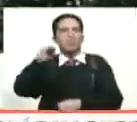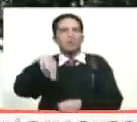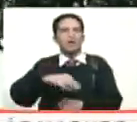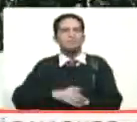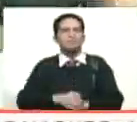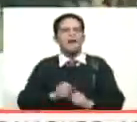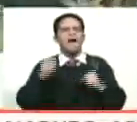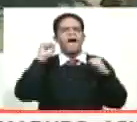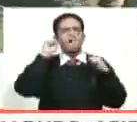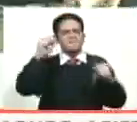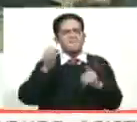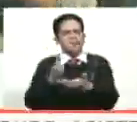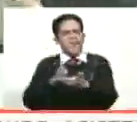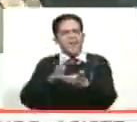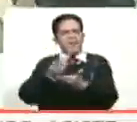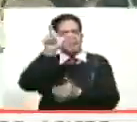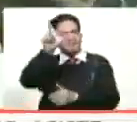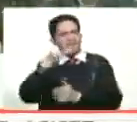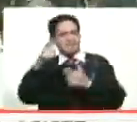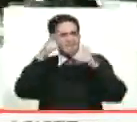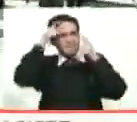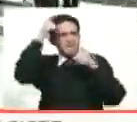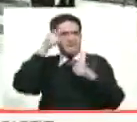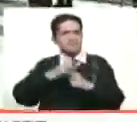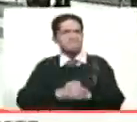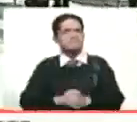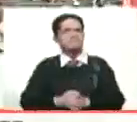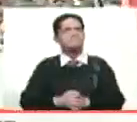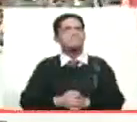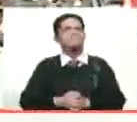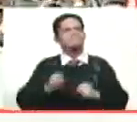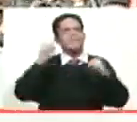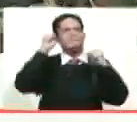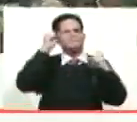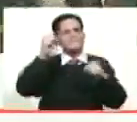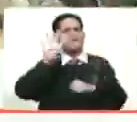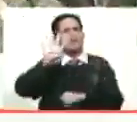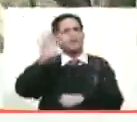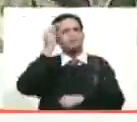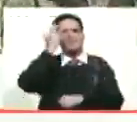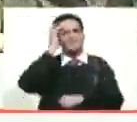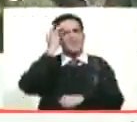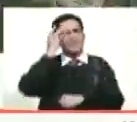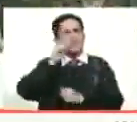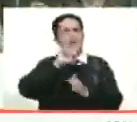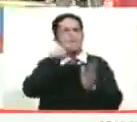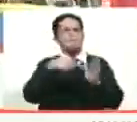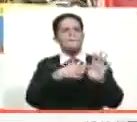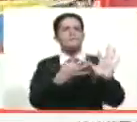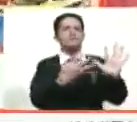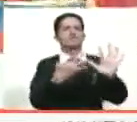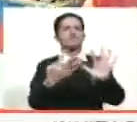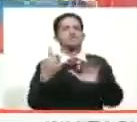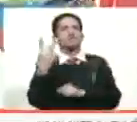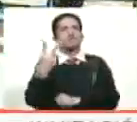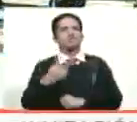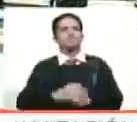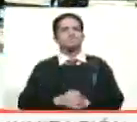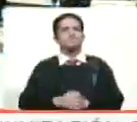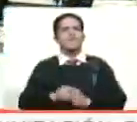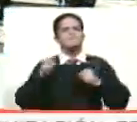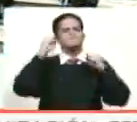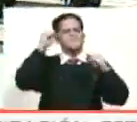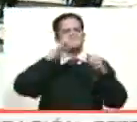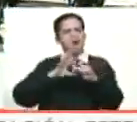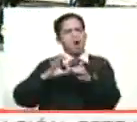¡Que viva la lealtad al comandante Hugo Chávez! ¡Que viva el 4 de febrero de 1992! ¡Que viva